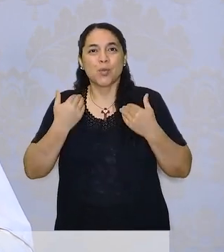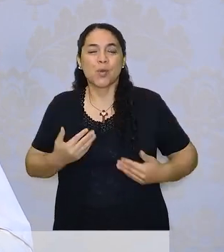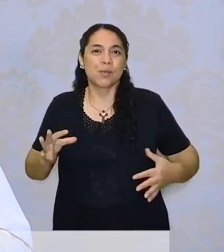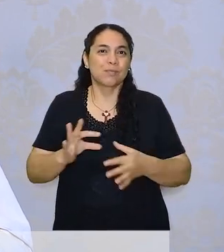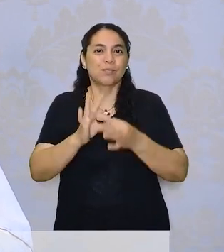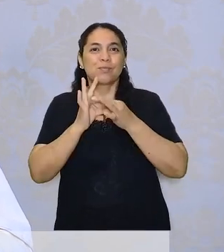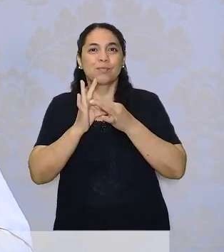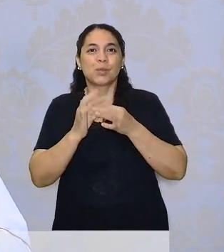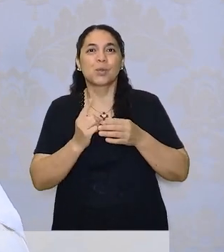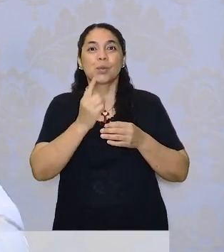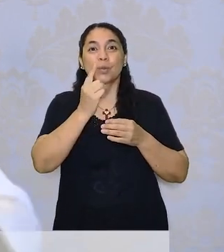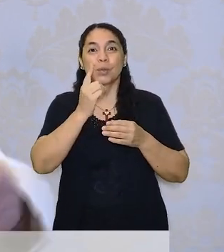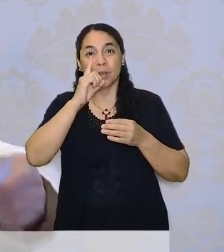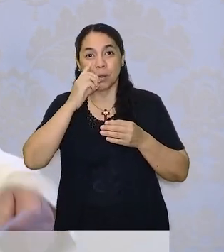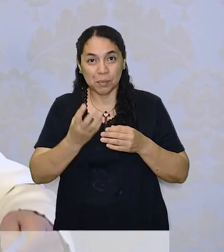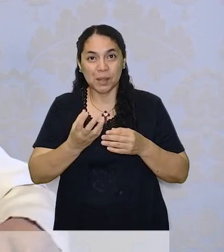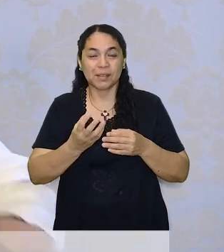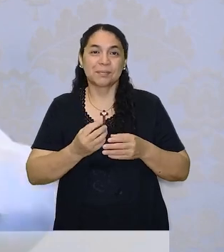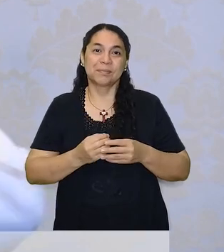cuerpo, un único pan.